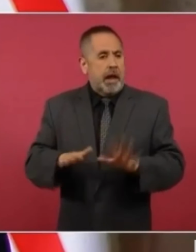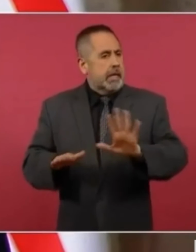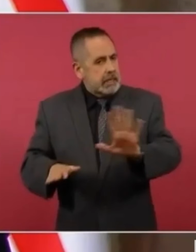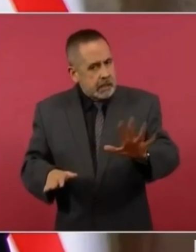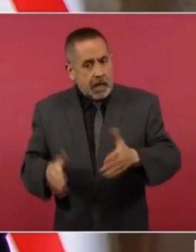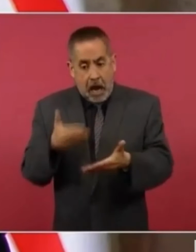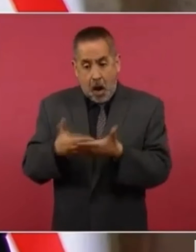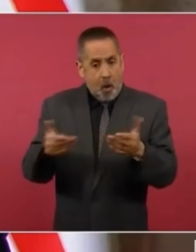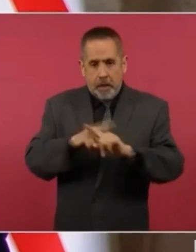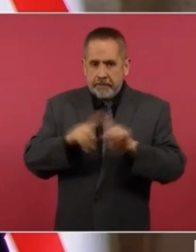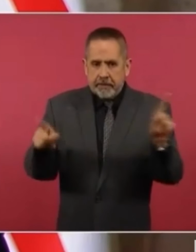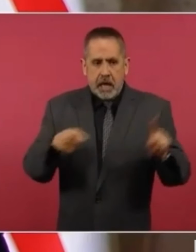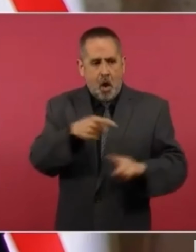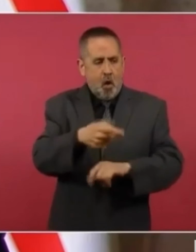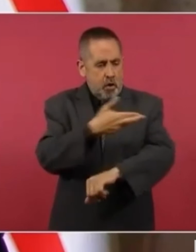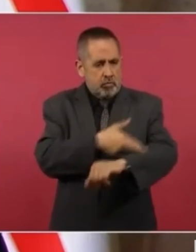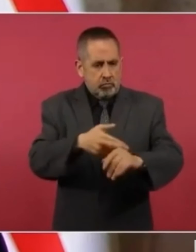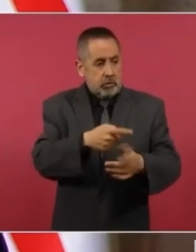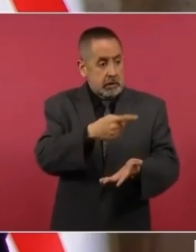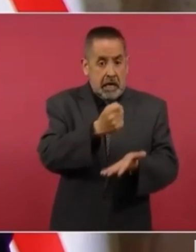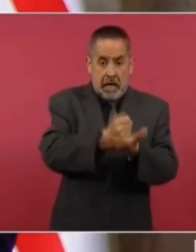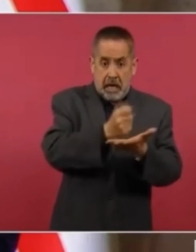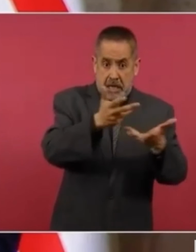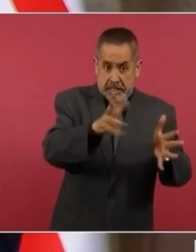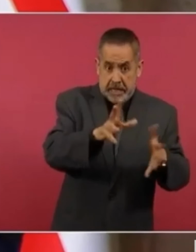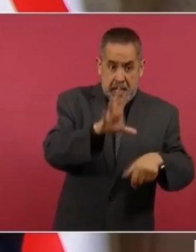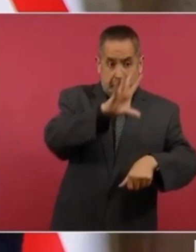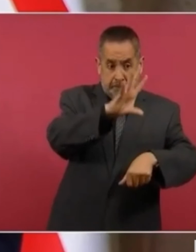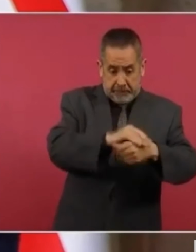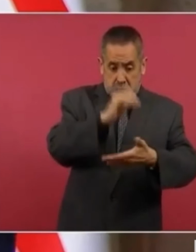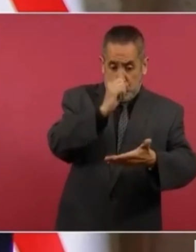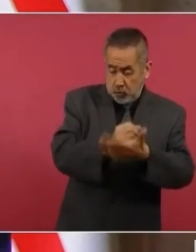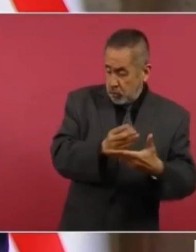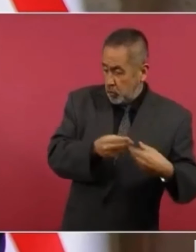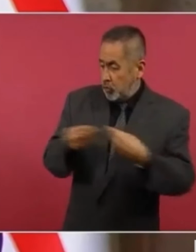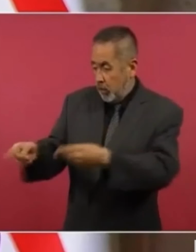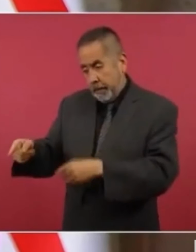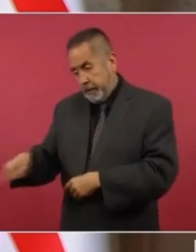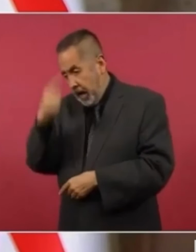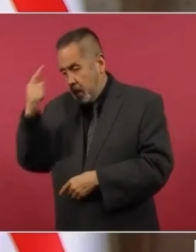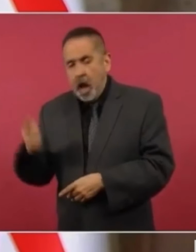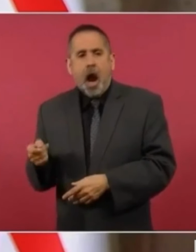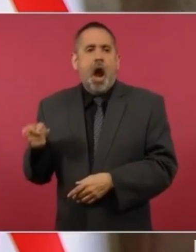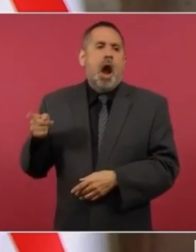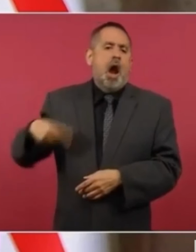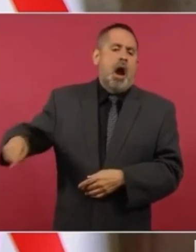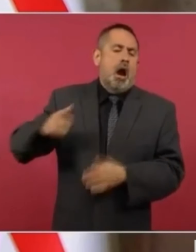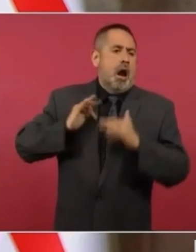Ahora, con este mecanismo aprobado, pueden hacer su solicitud